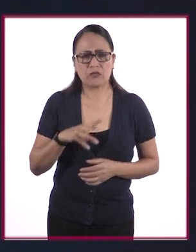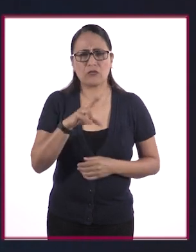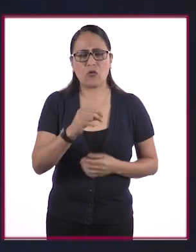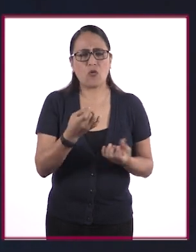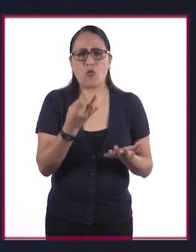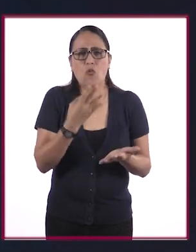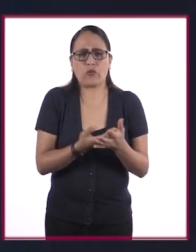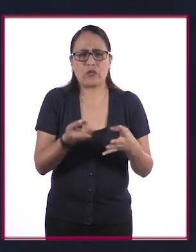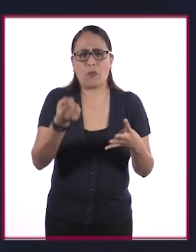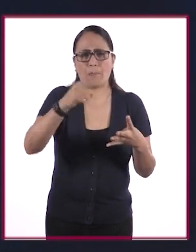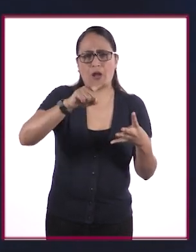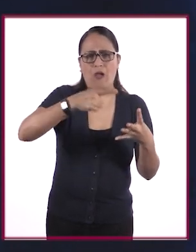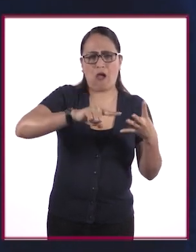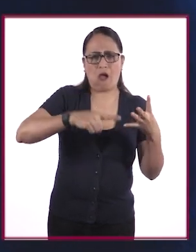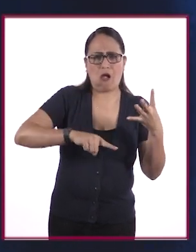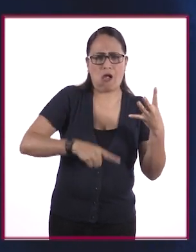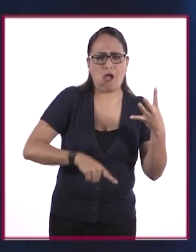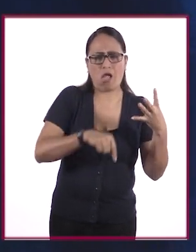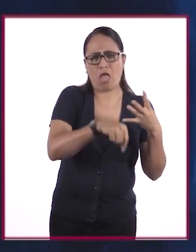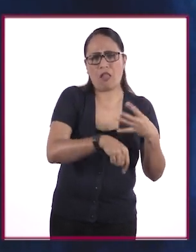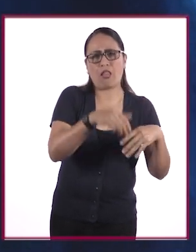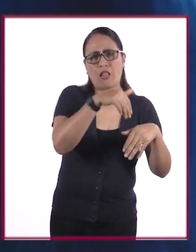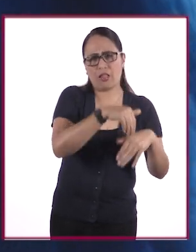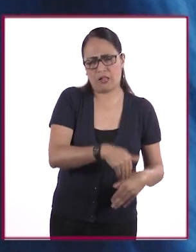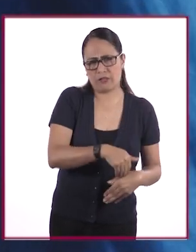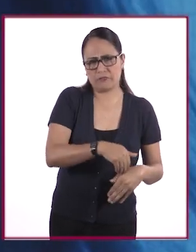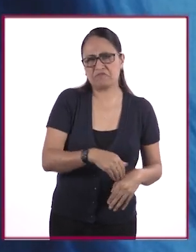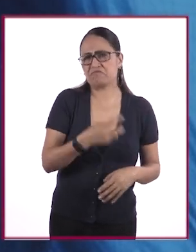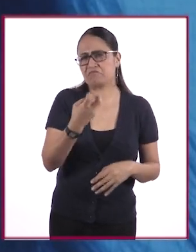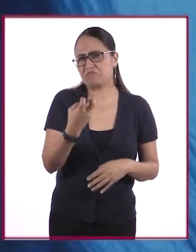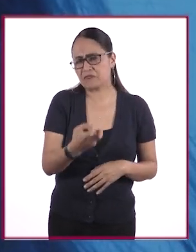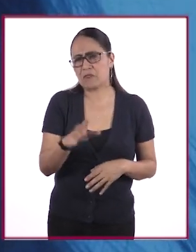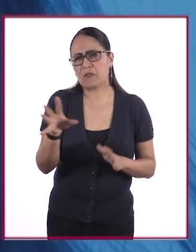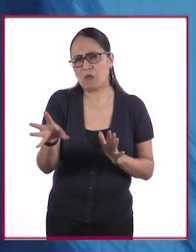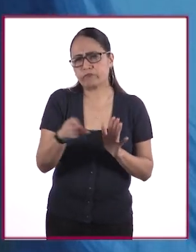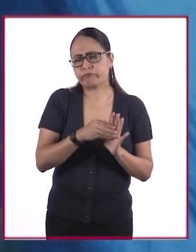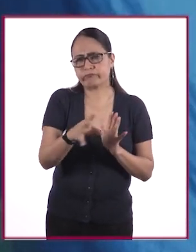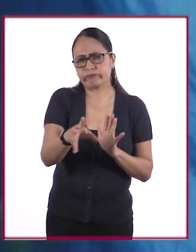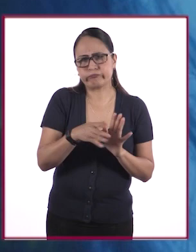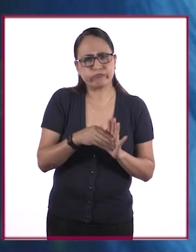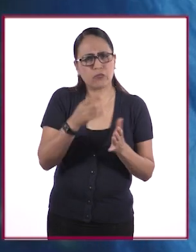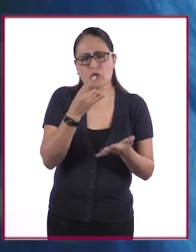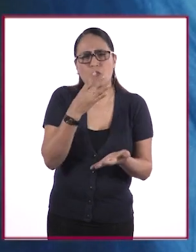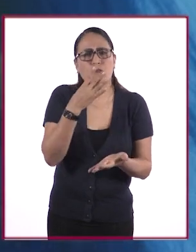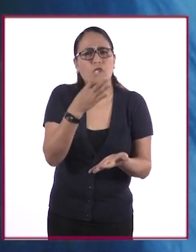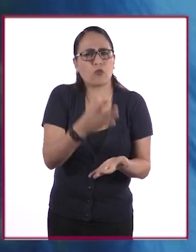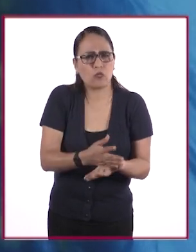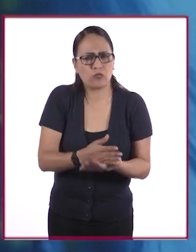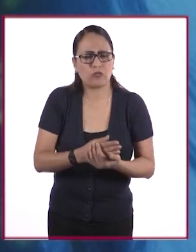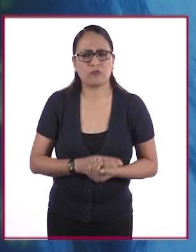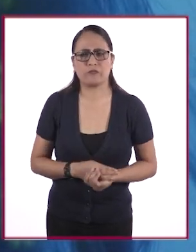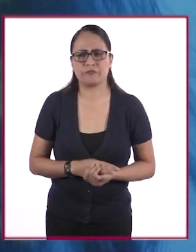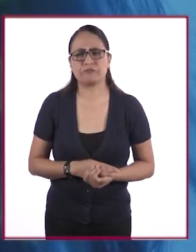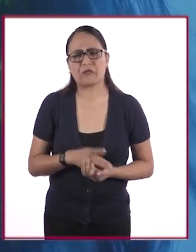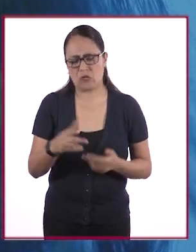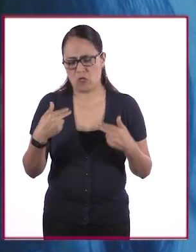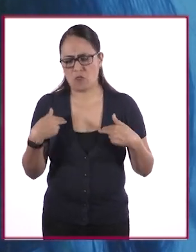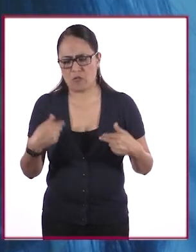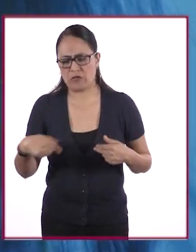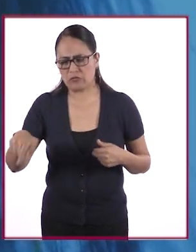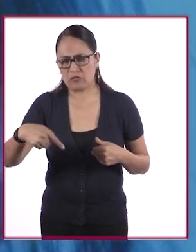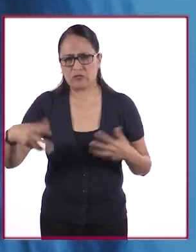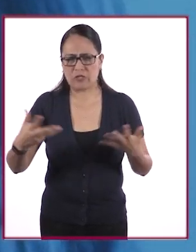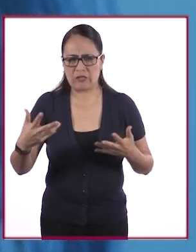siguen instrucciones programadas, por lo tanto, son simples imitadores de obras magistrales hechas por la